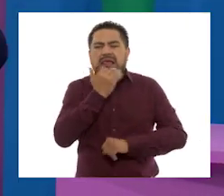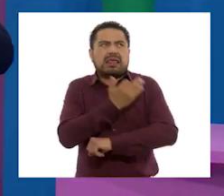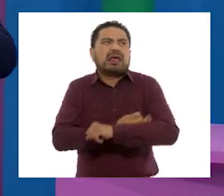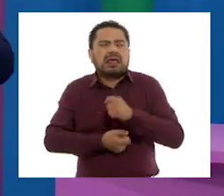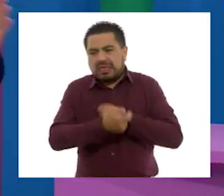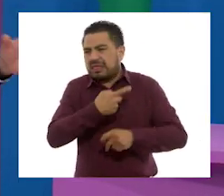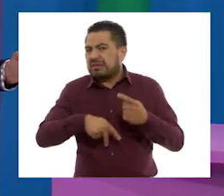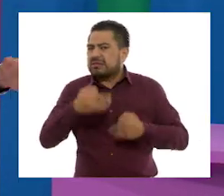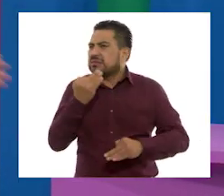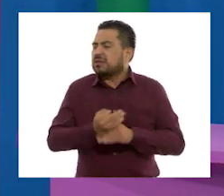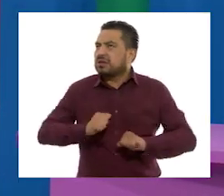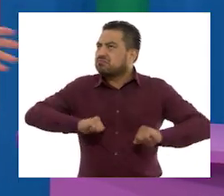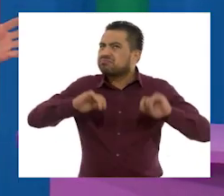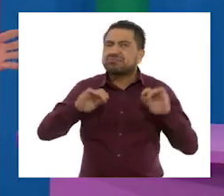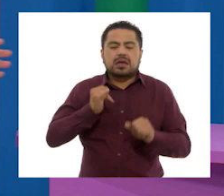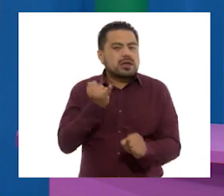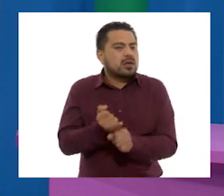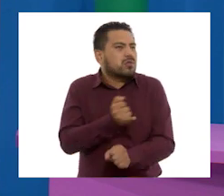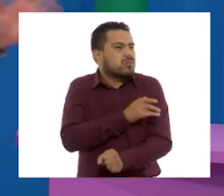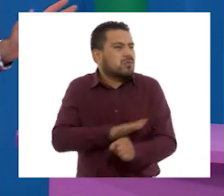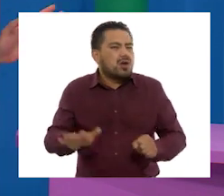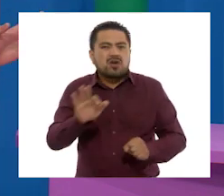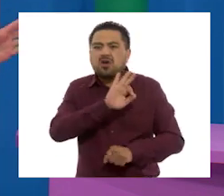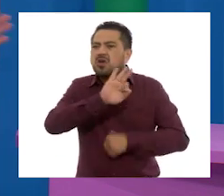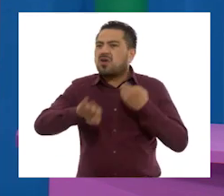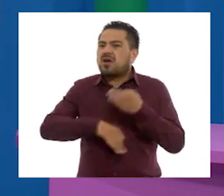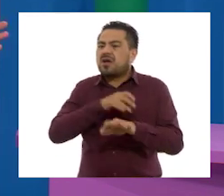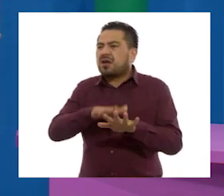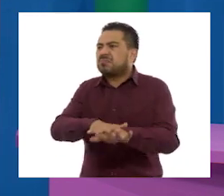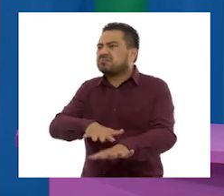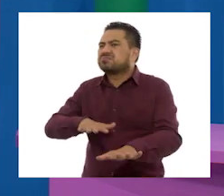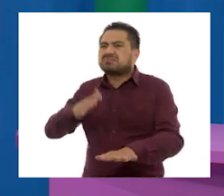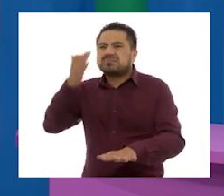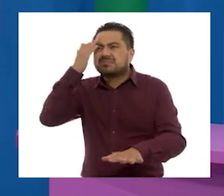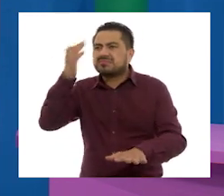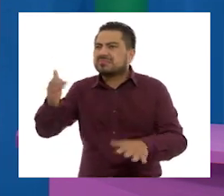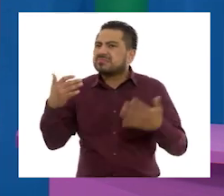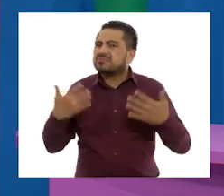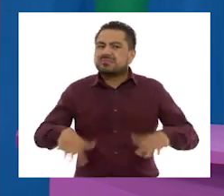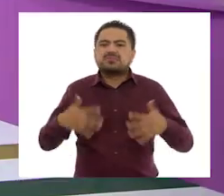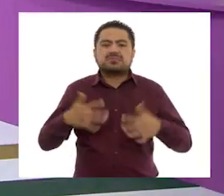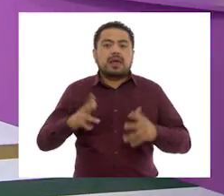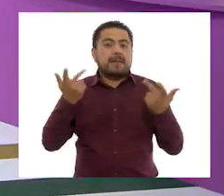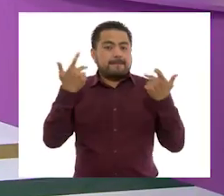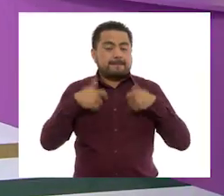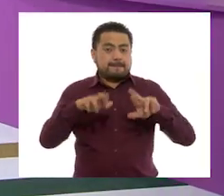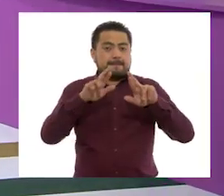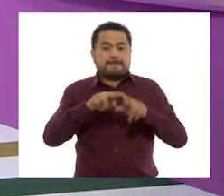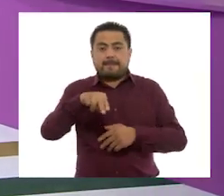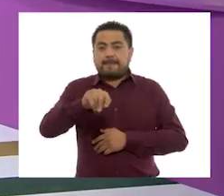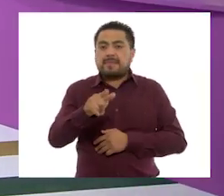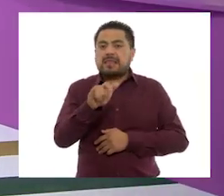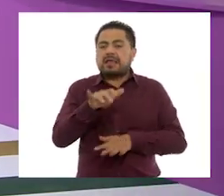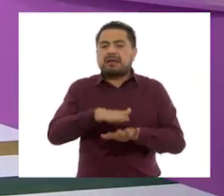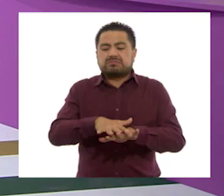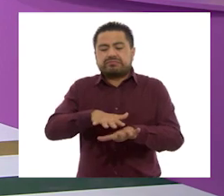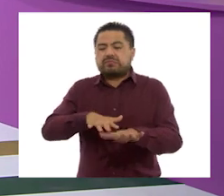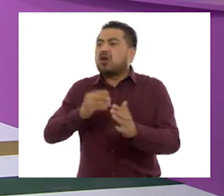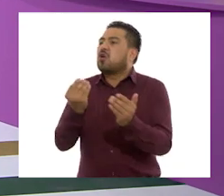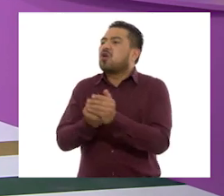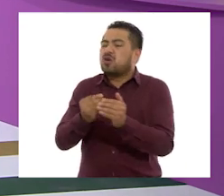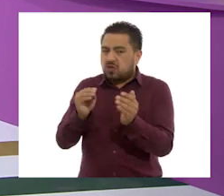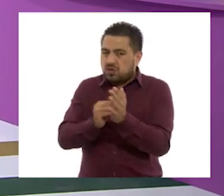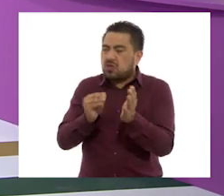está imposible. Es imposible avanzar. Todo se quedó paralizado. Todo. Uh-huh. Y bueno, la maestra Nelly se quedó atorada en el tráfico. Ay,